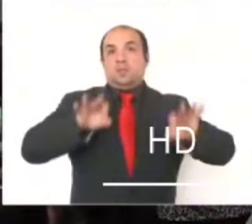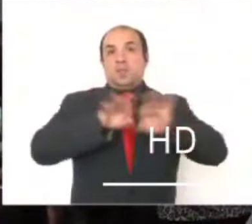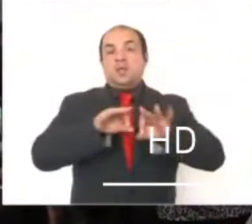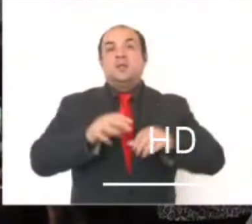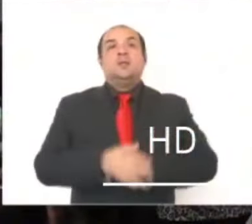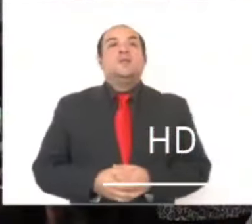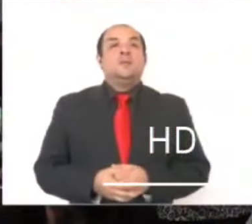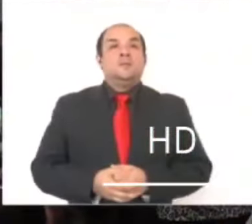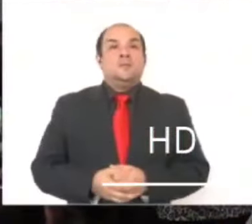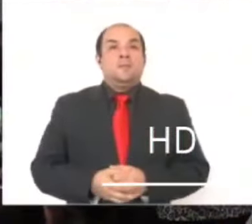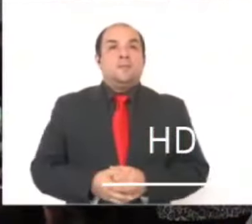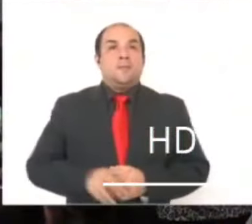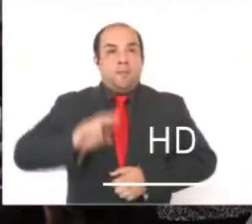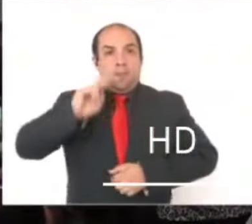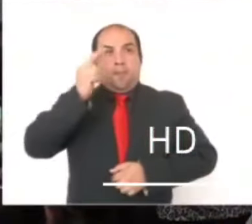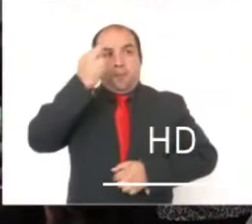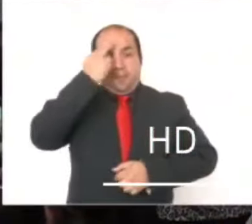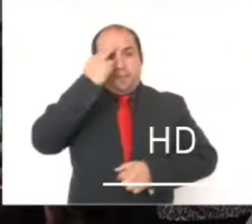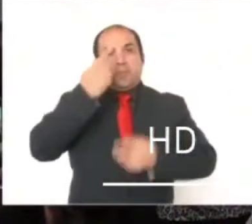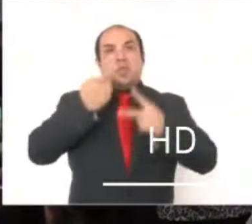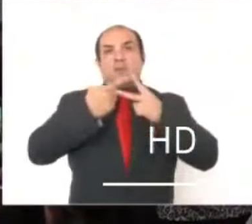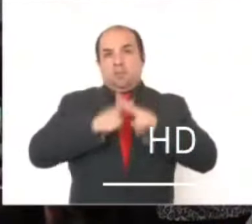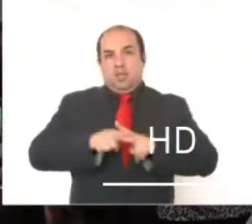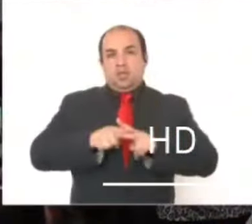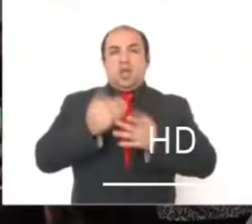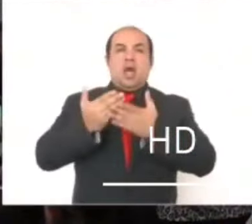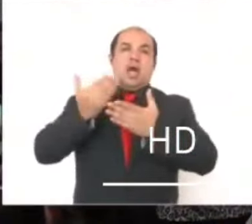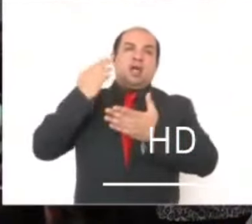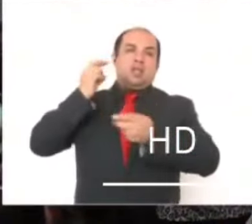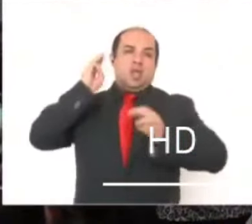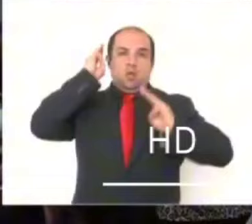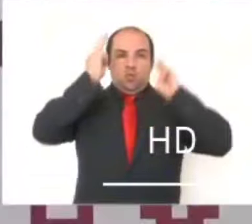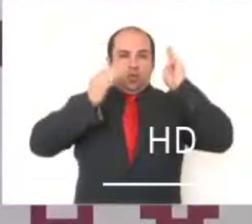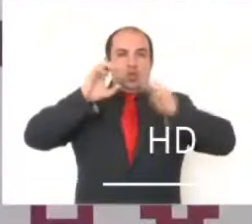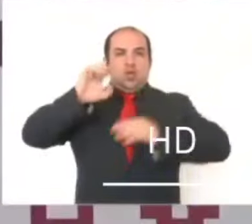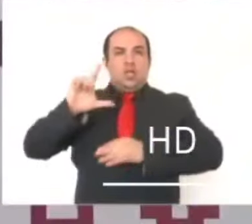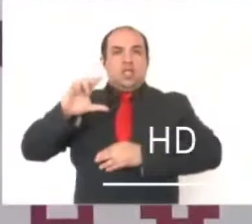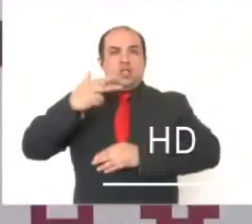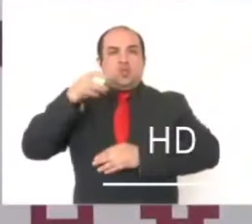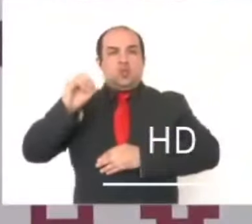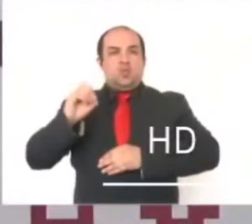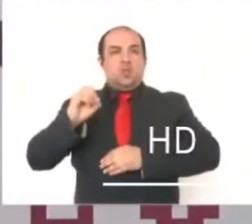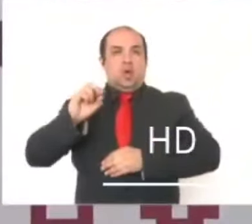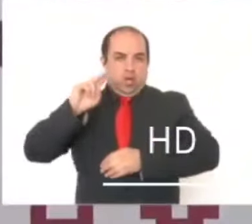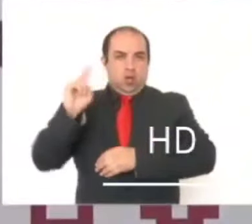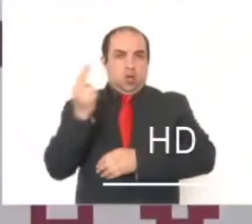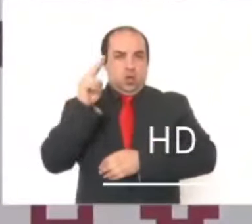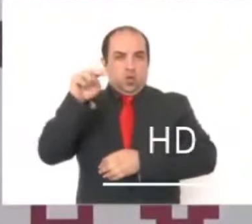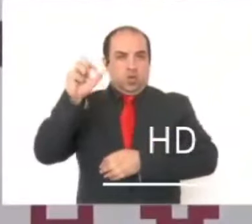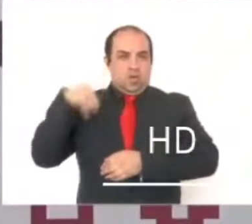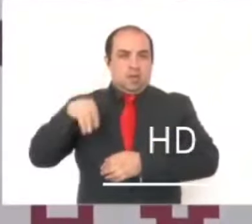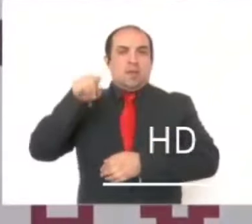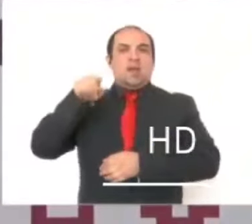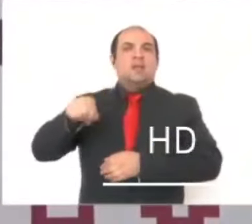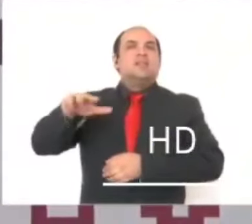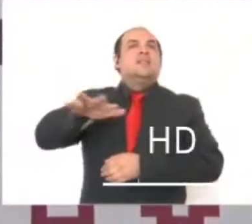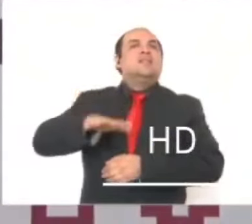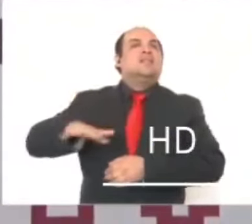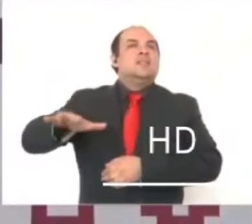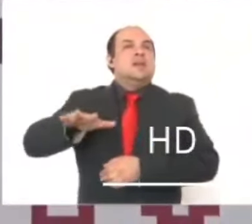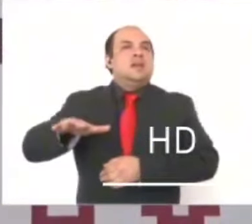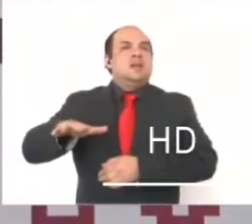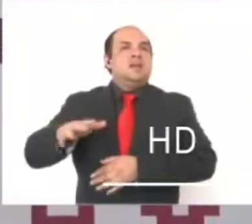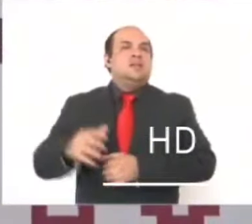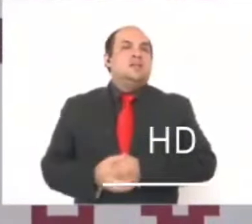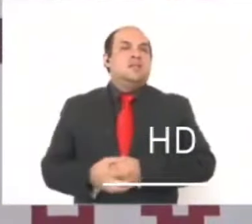Recordar que empezó en el Museo del Chopo, en la UNAM, que fue un espacio principalmente donde